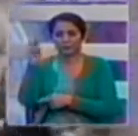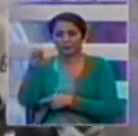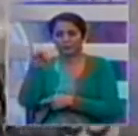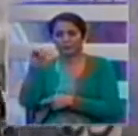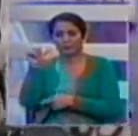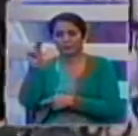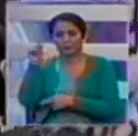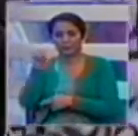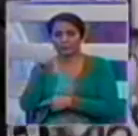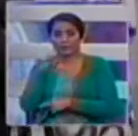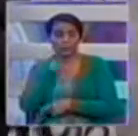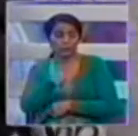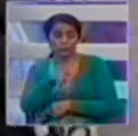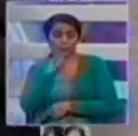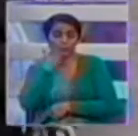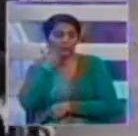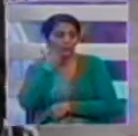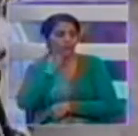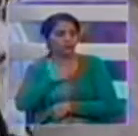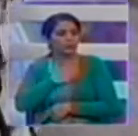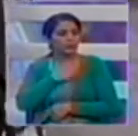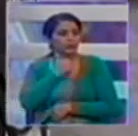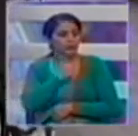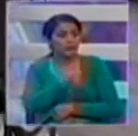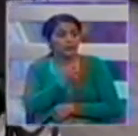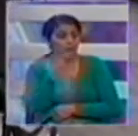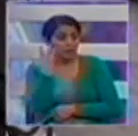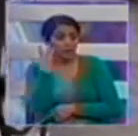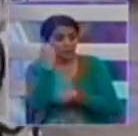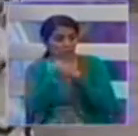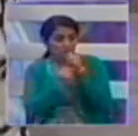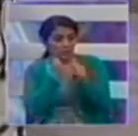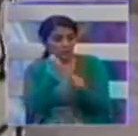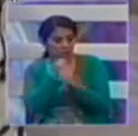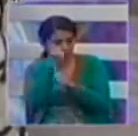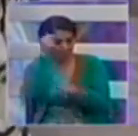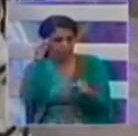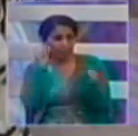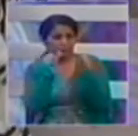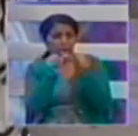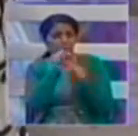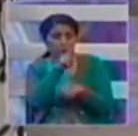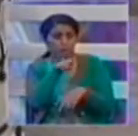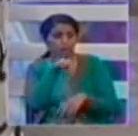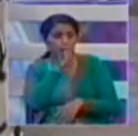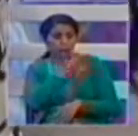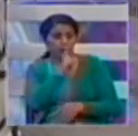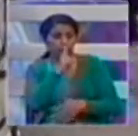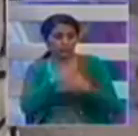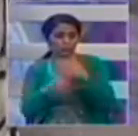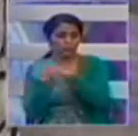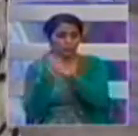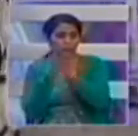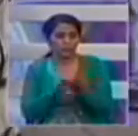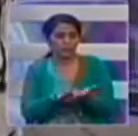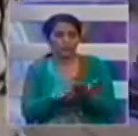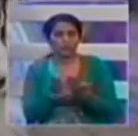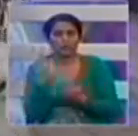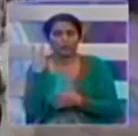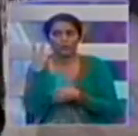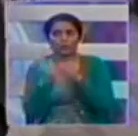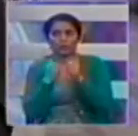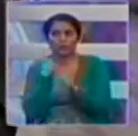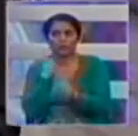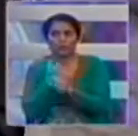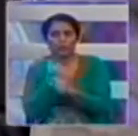Cuenca. Estamos con la señora madre, doña Sonia Bonilla. Son 15 años, se ratifica esto y el caso después de la última resolución hace 2 años no se ha movido absolutamente